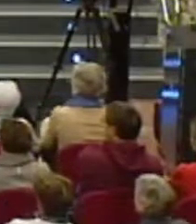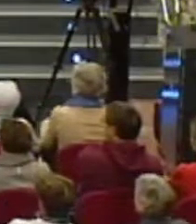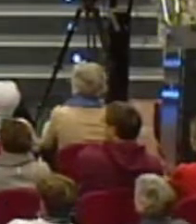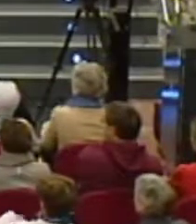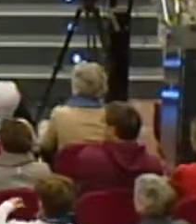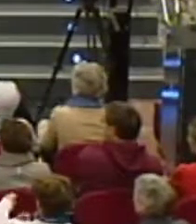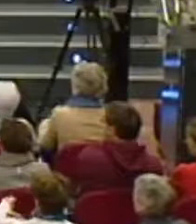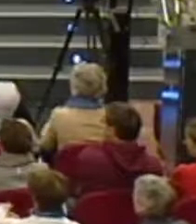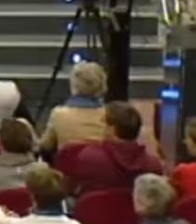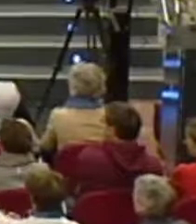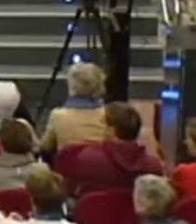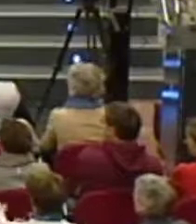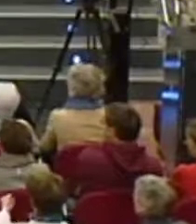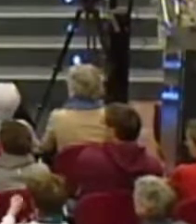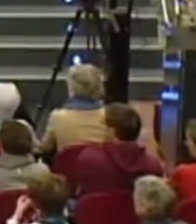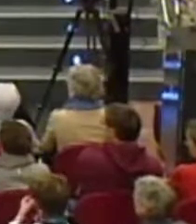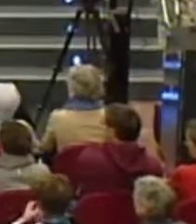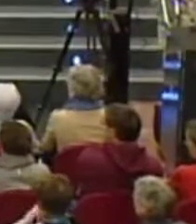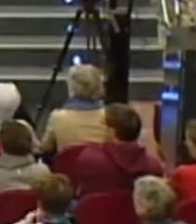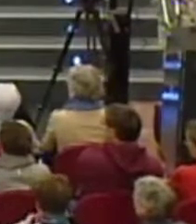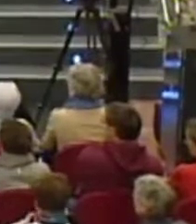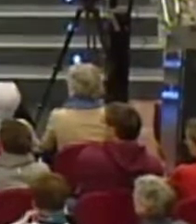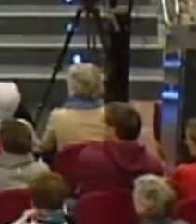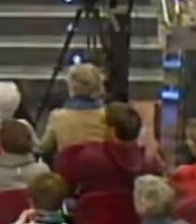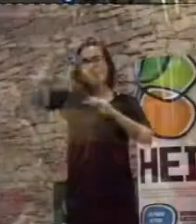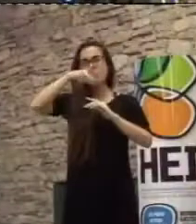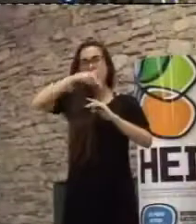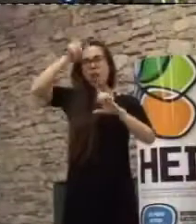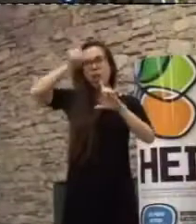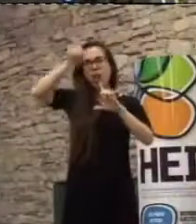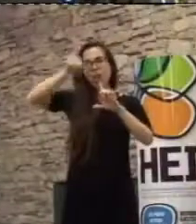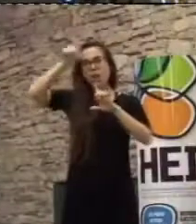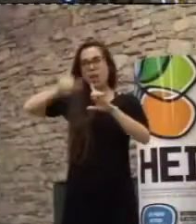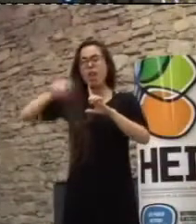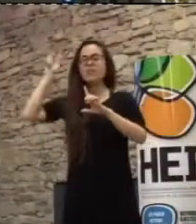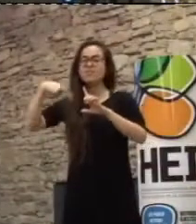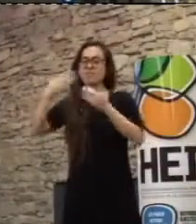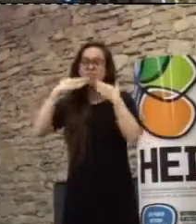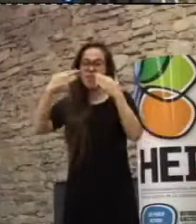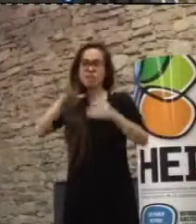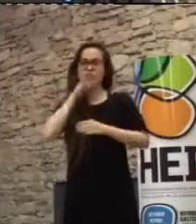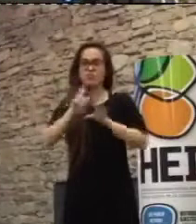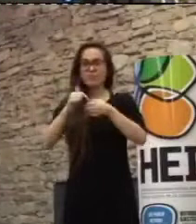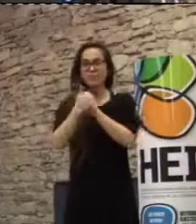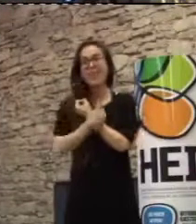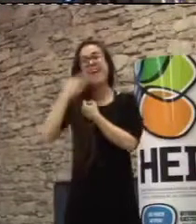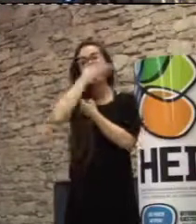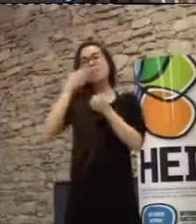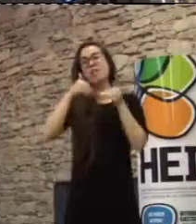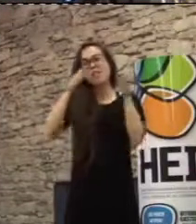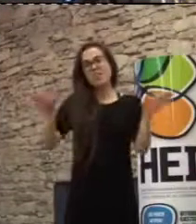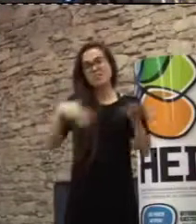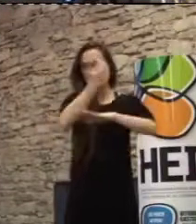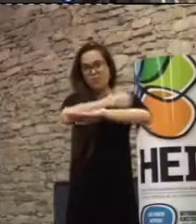estáis aquí y aquellos que nos están viendo a través de screaming en esta nueva sesión de la escuela abierta de la ciudadanía en la que hoy